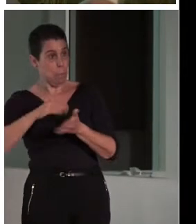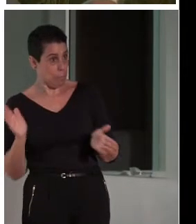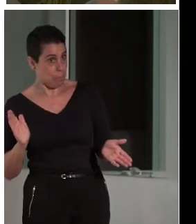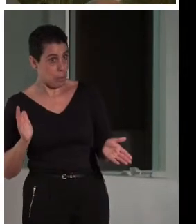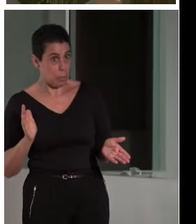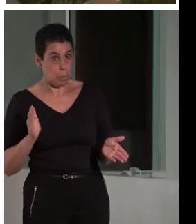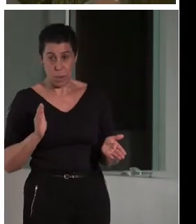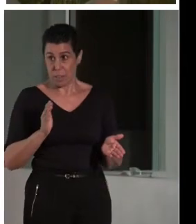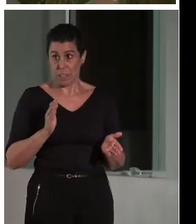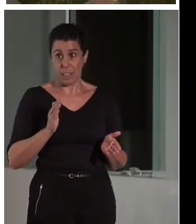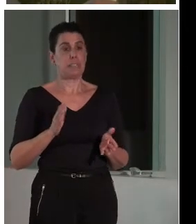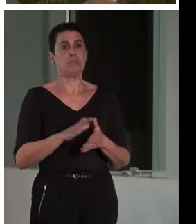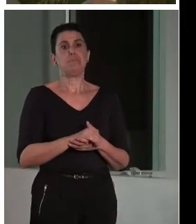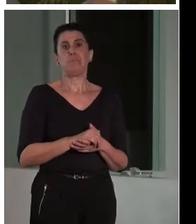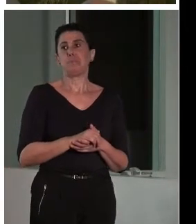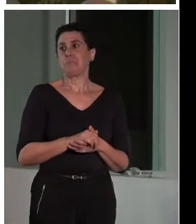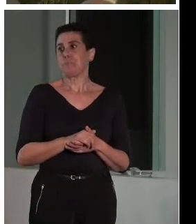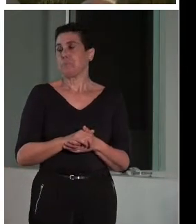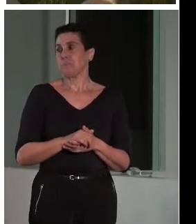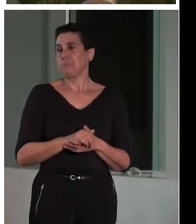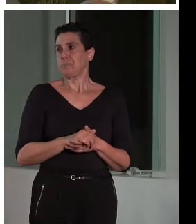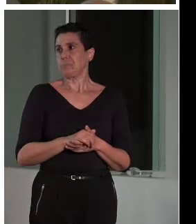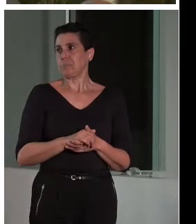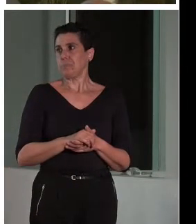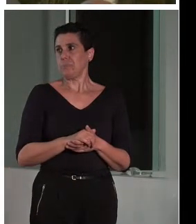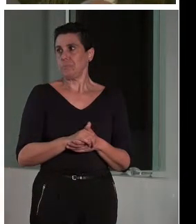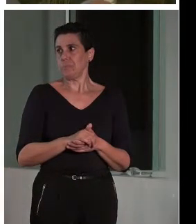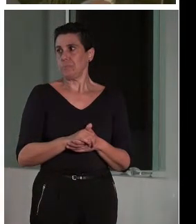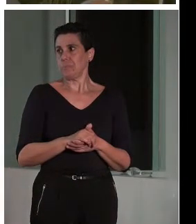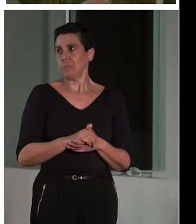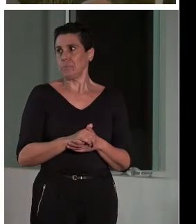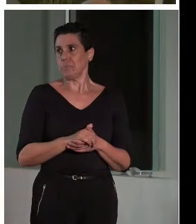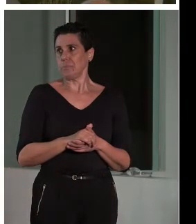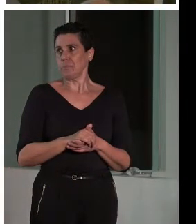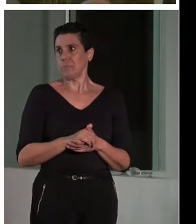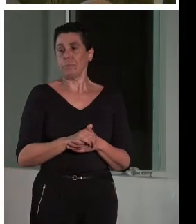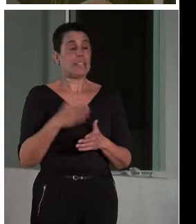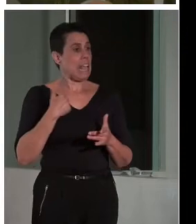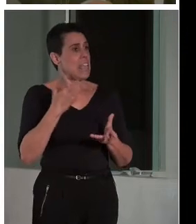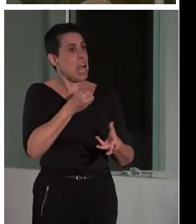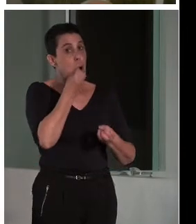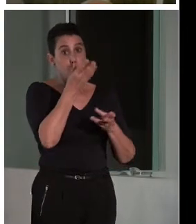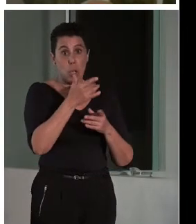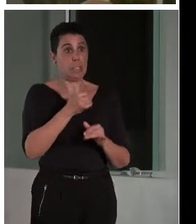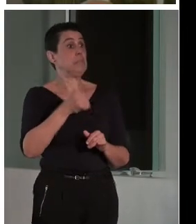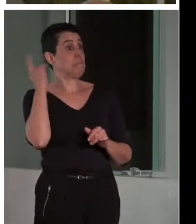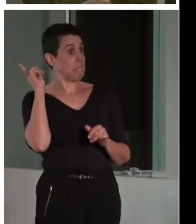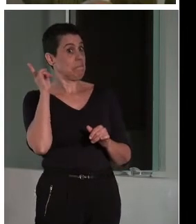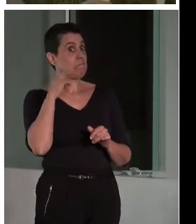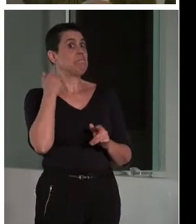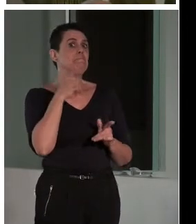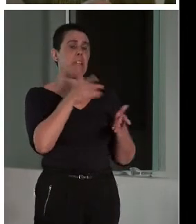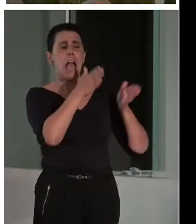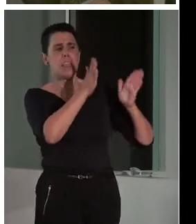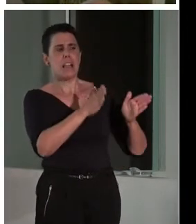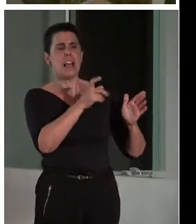como nos gustaría estar con vosotros no he contado esto bueno esta es nuestra parte más difícil la